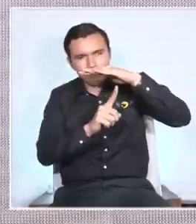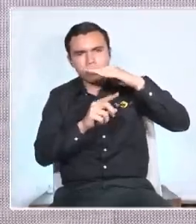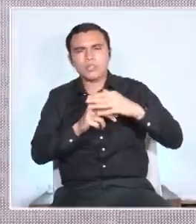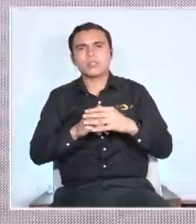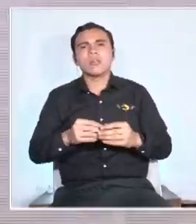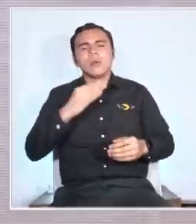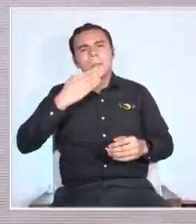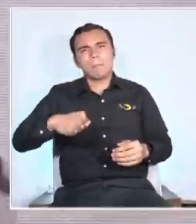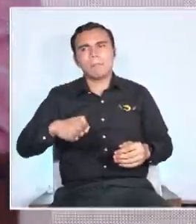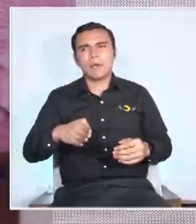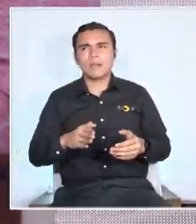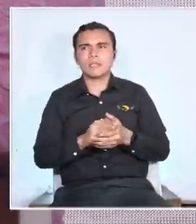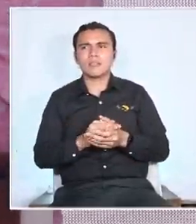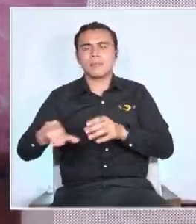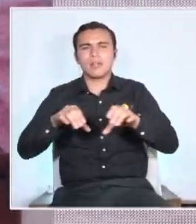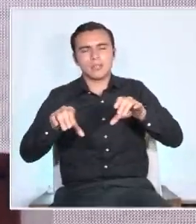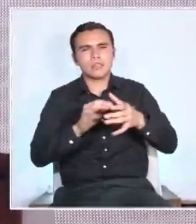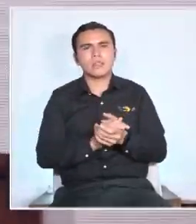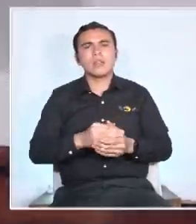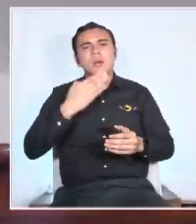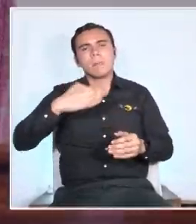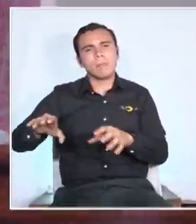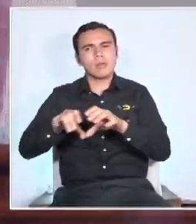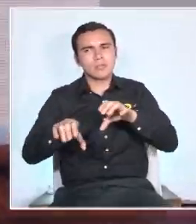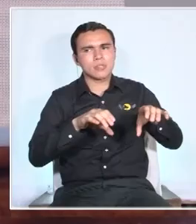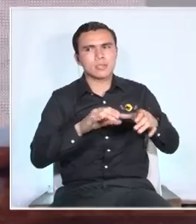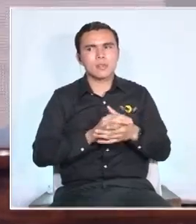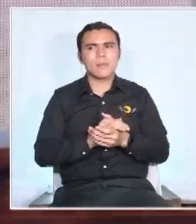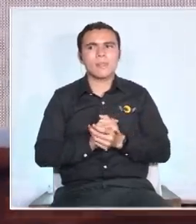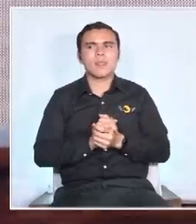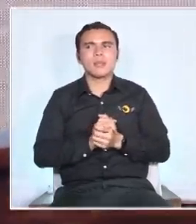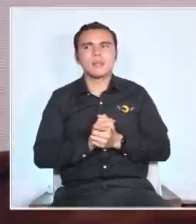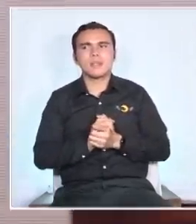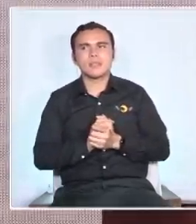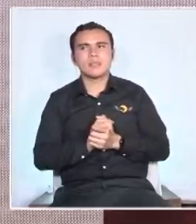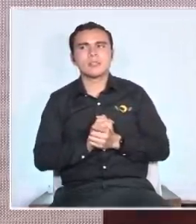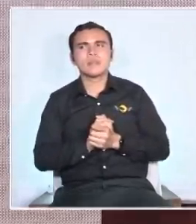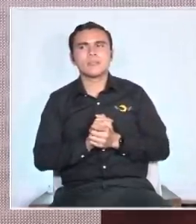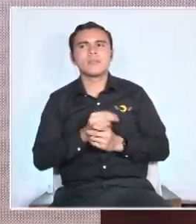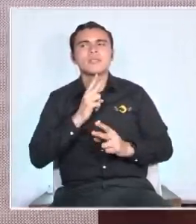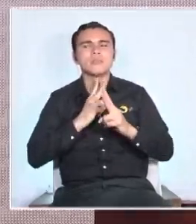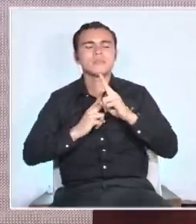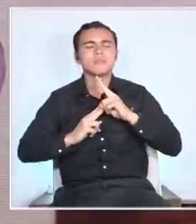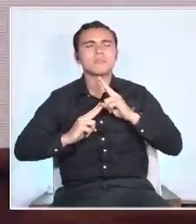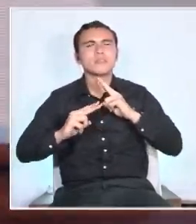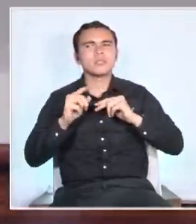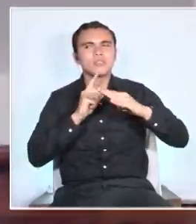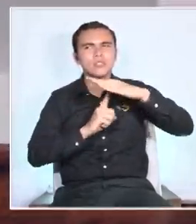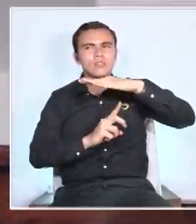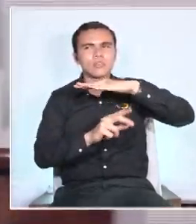malos hábitos. Los malos hábitos dañan tu testimonio. La mala